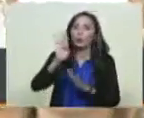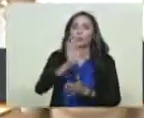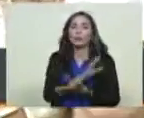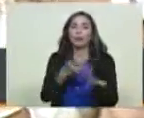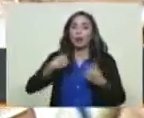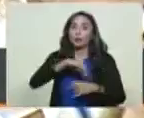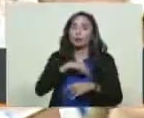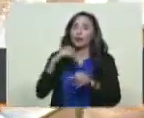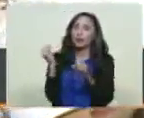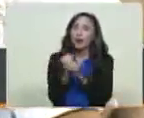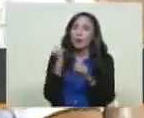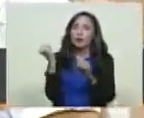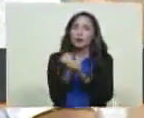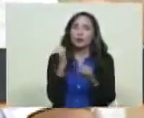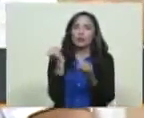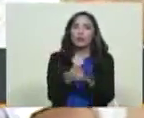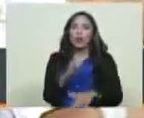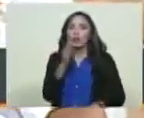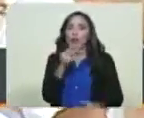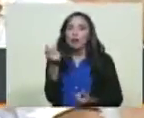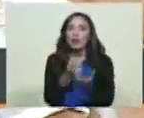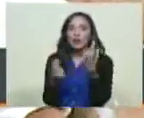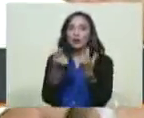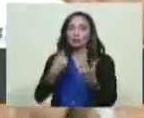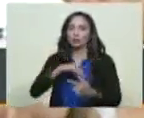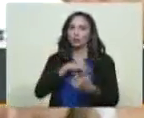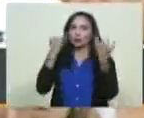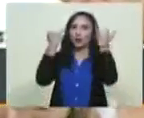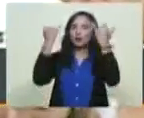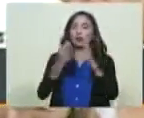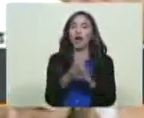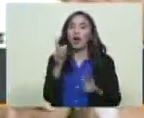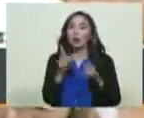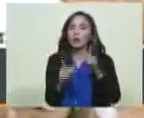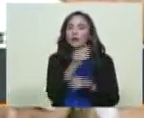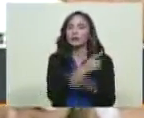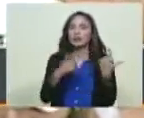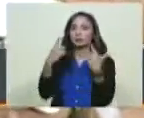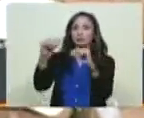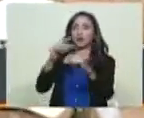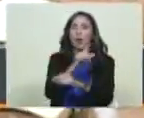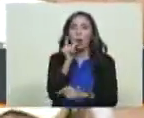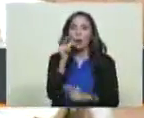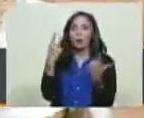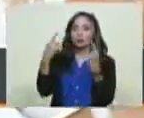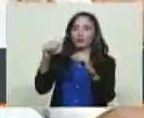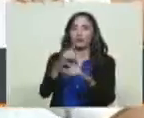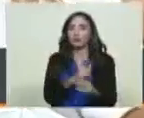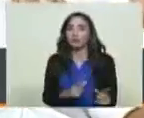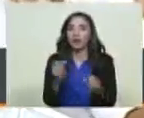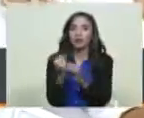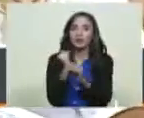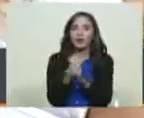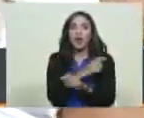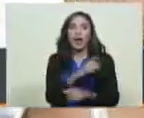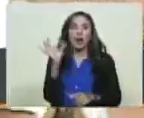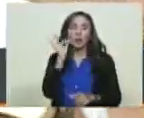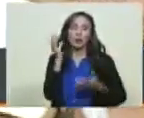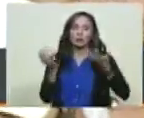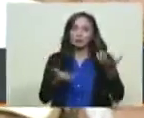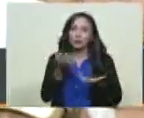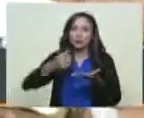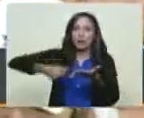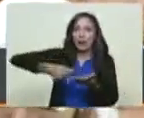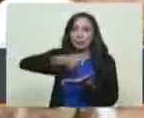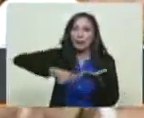a la hora de que bueno a la hora de que el hombre se va a trabajar y es la mujer la que le plancha la que le cocina la